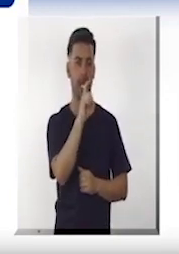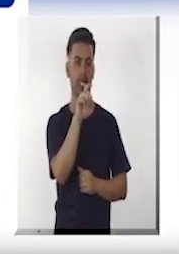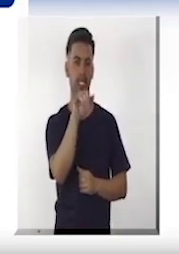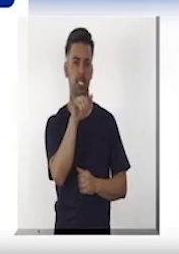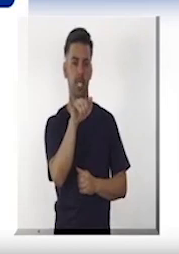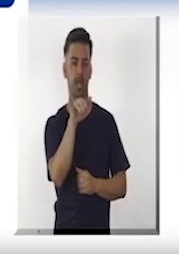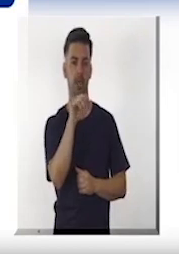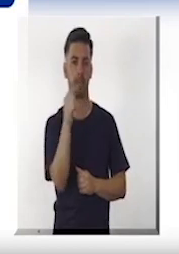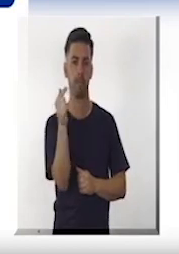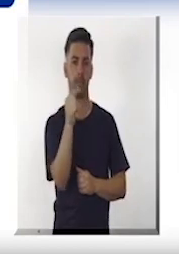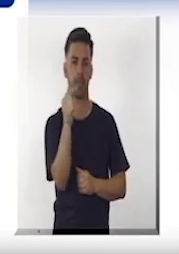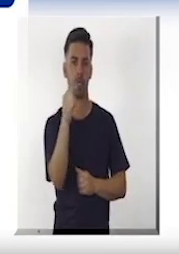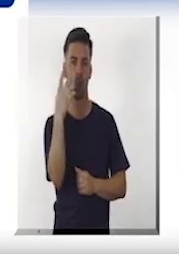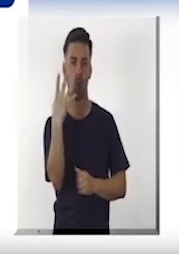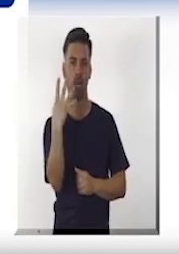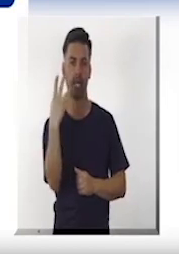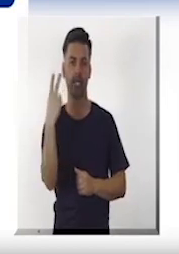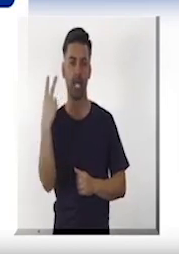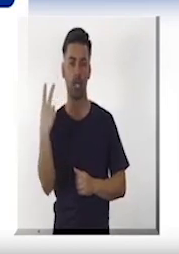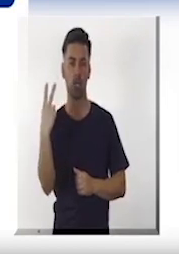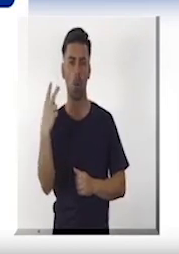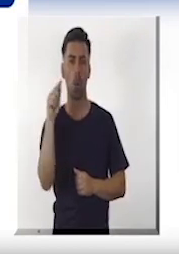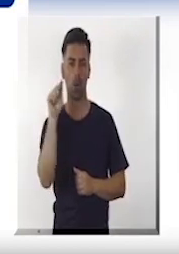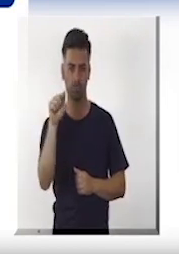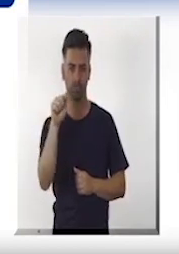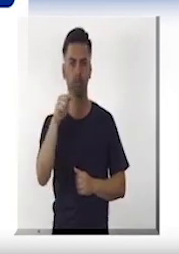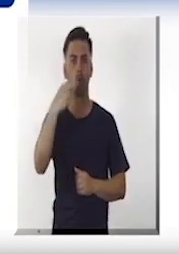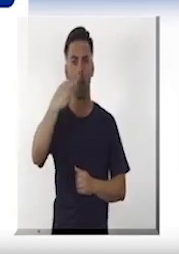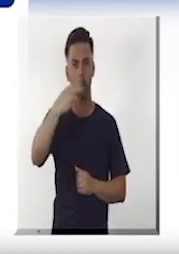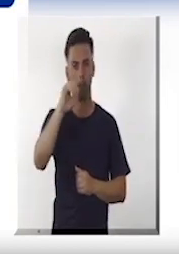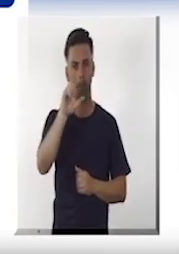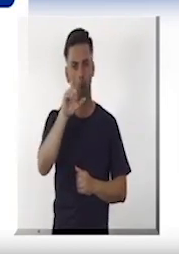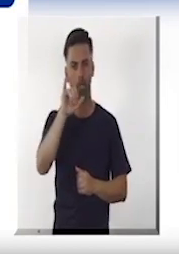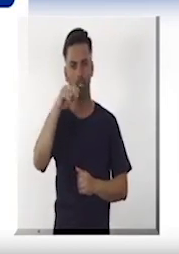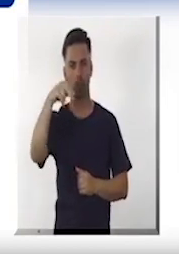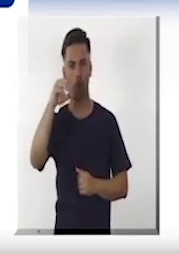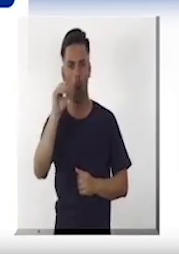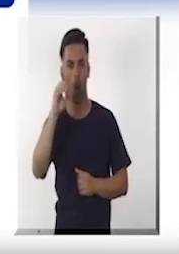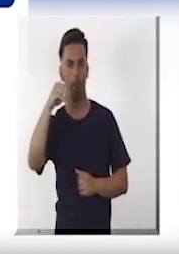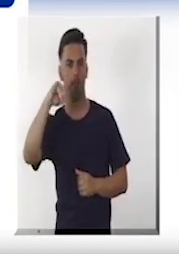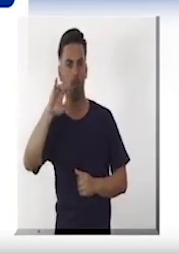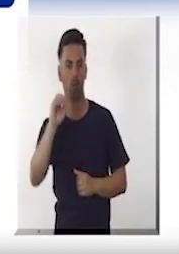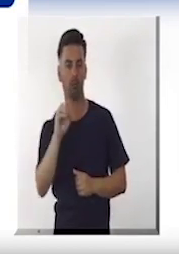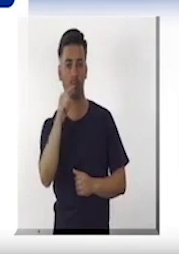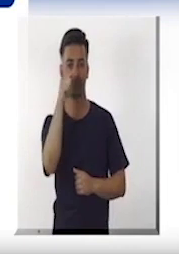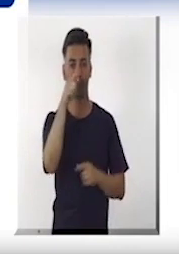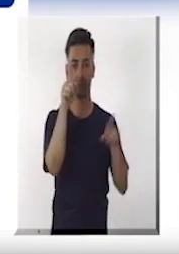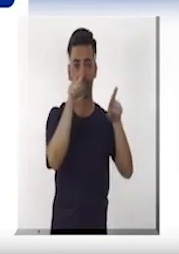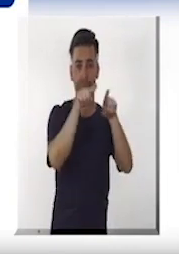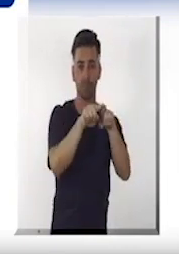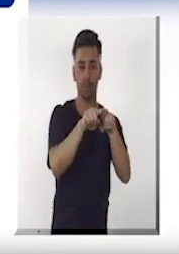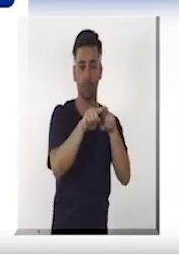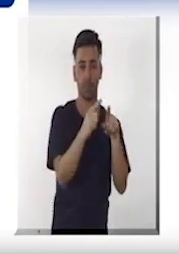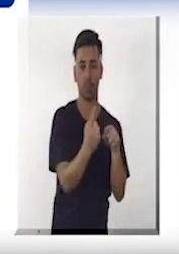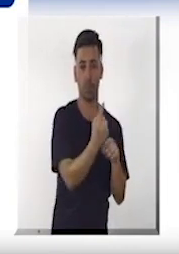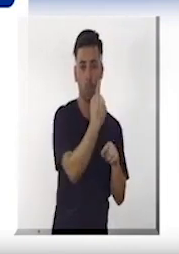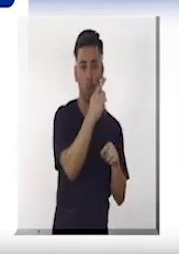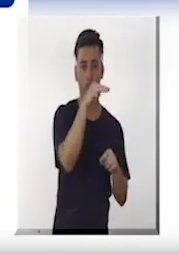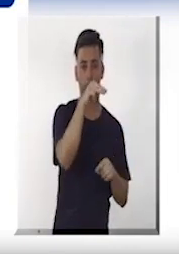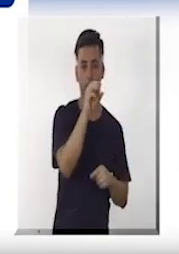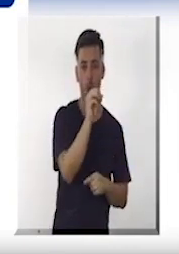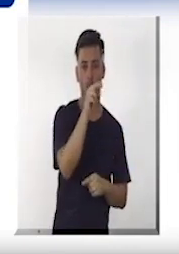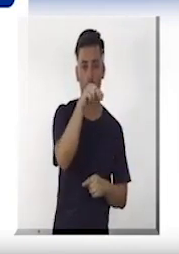2xy menos 42 es un polinomio, está unido ahora un monomio con otro por un